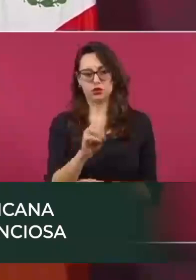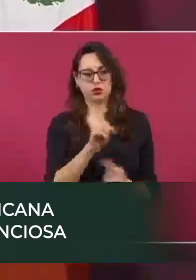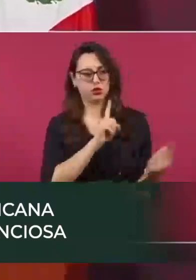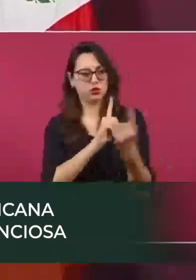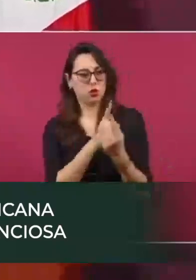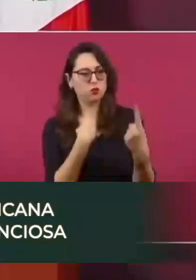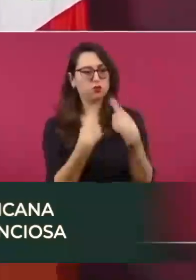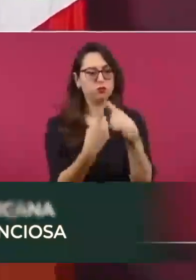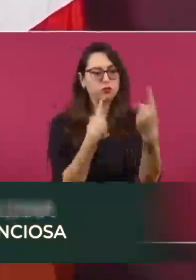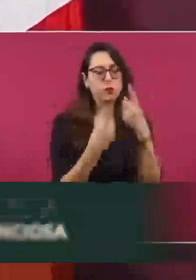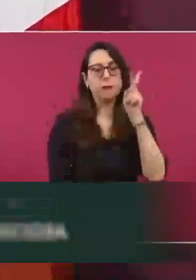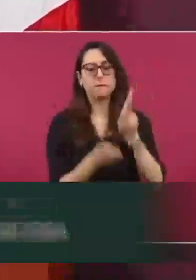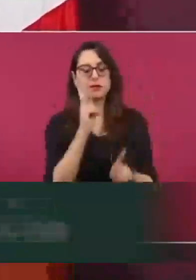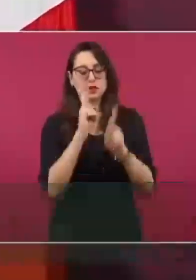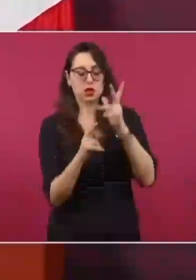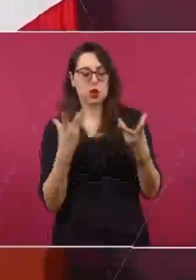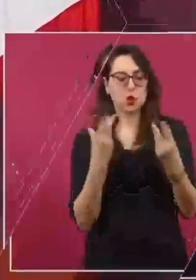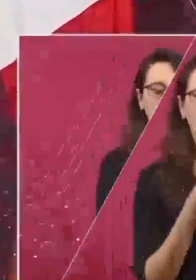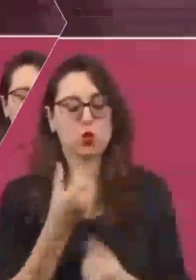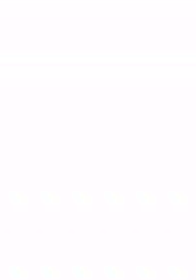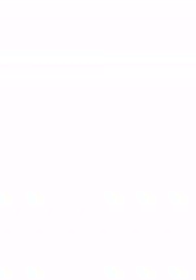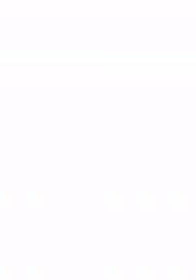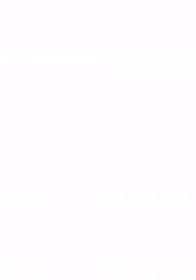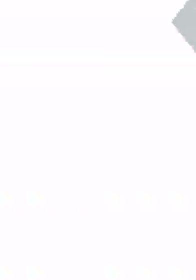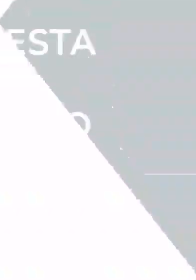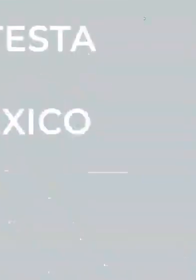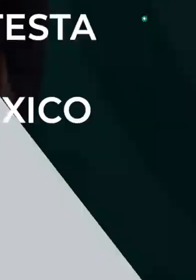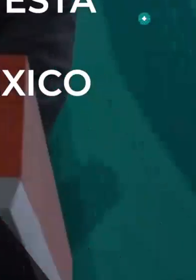servicio de los potentados.